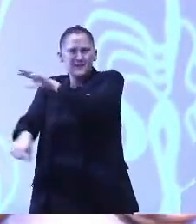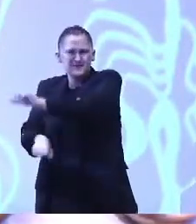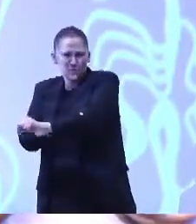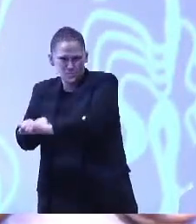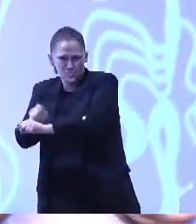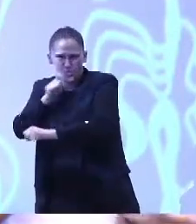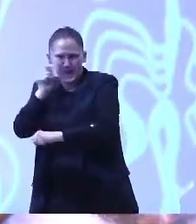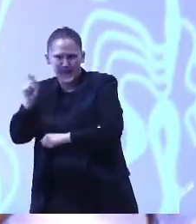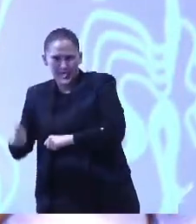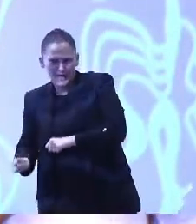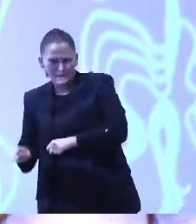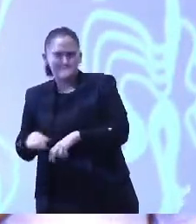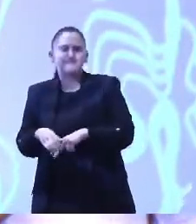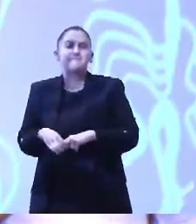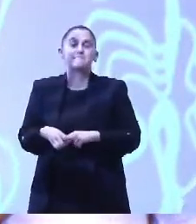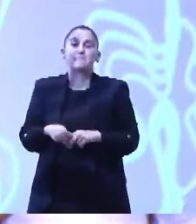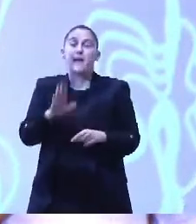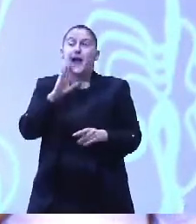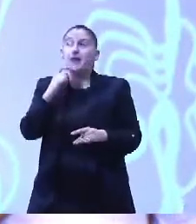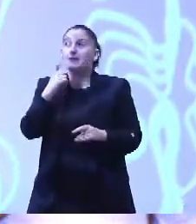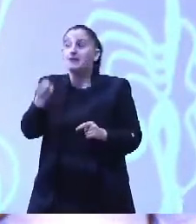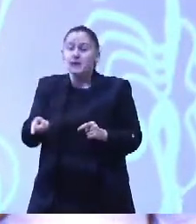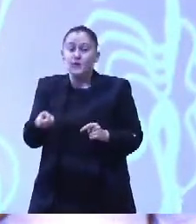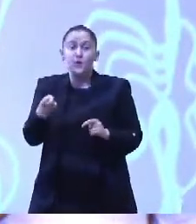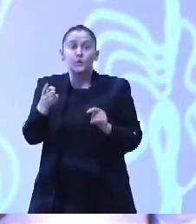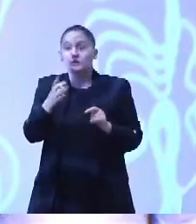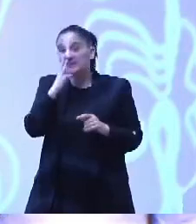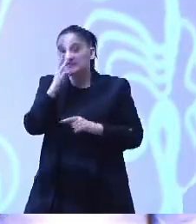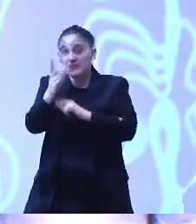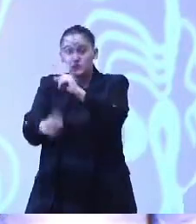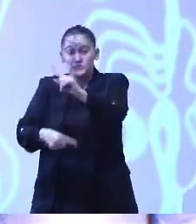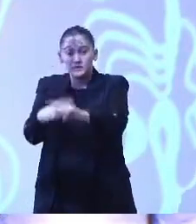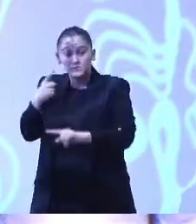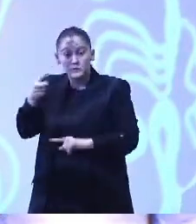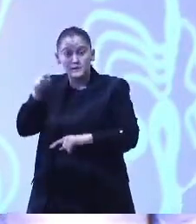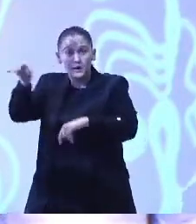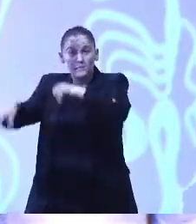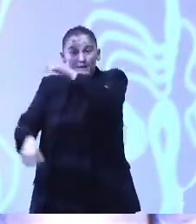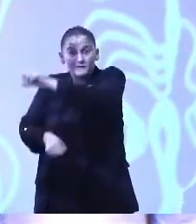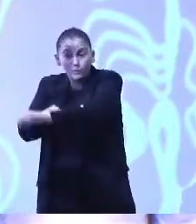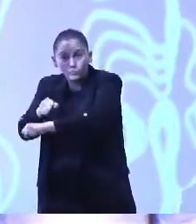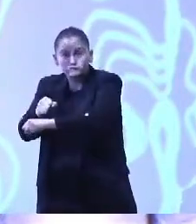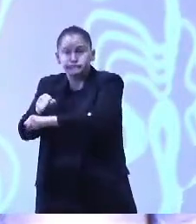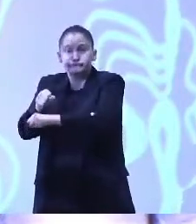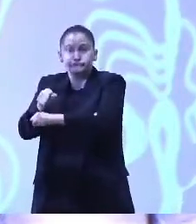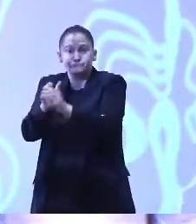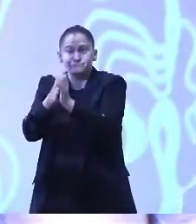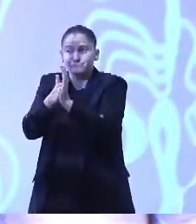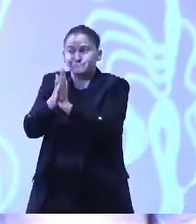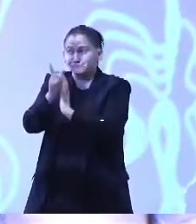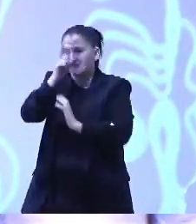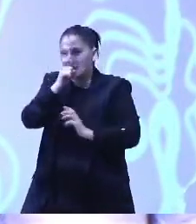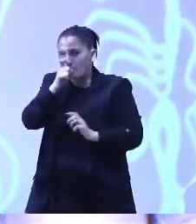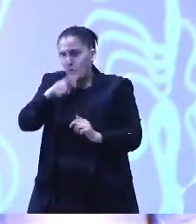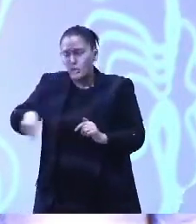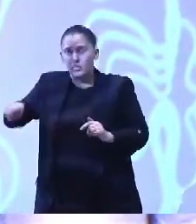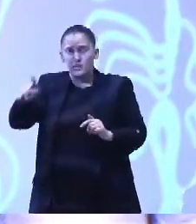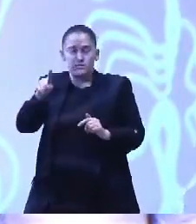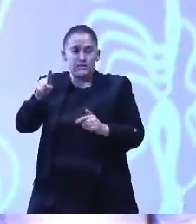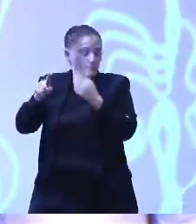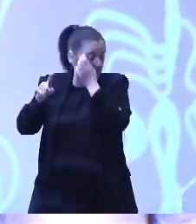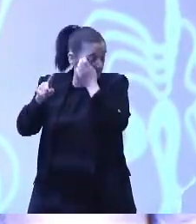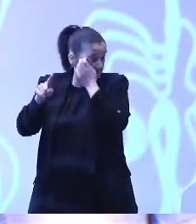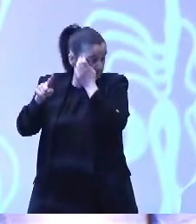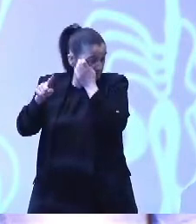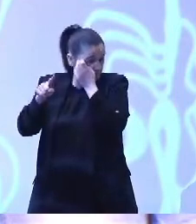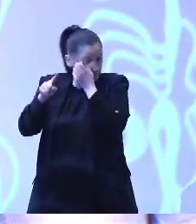¿no? Os comentaba que después de 3 años de invasión conviene recordar los orígenes